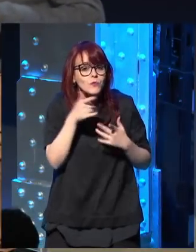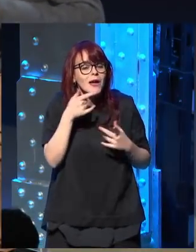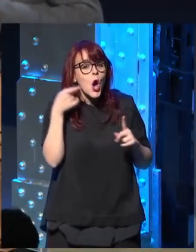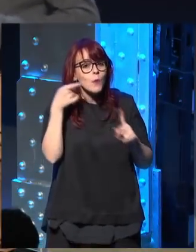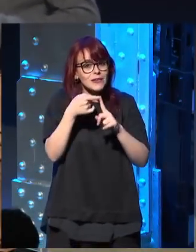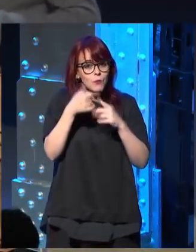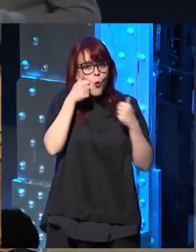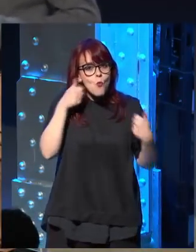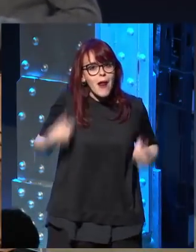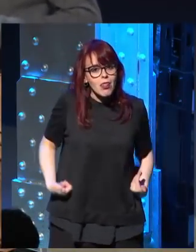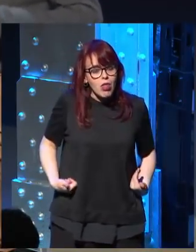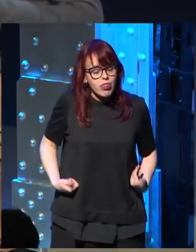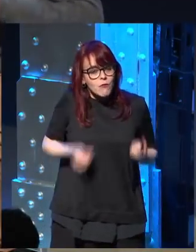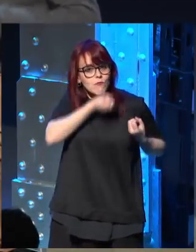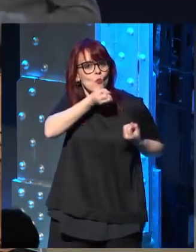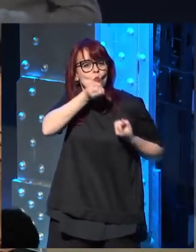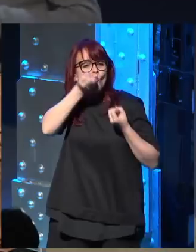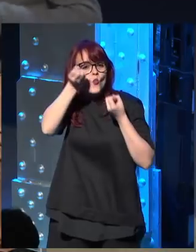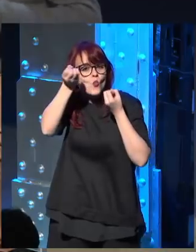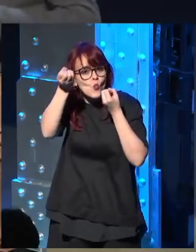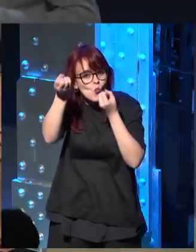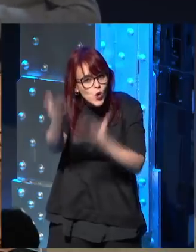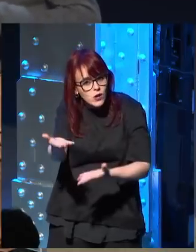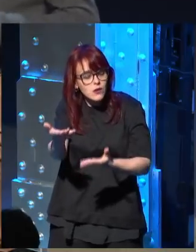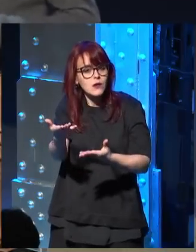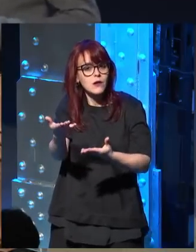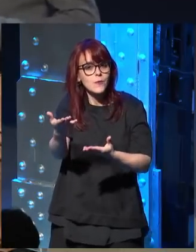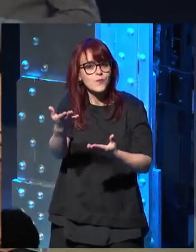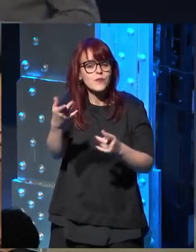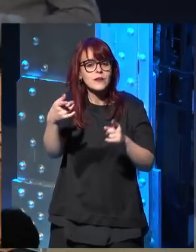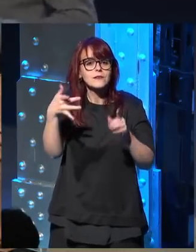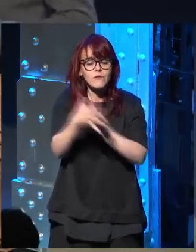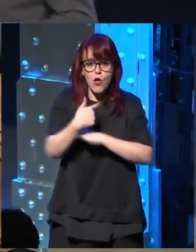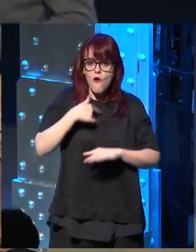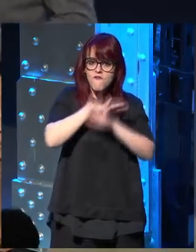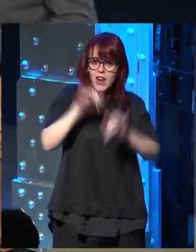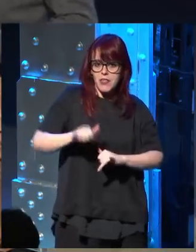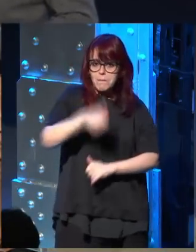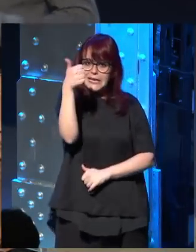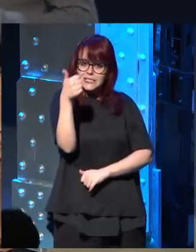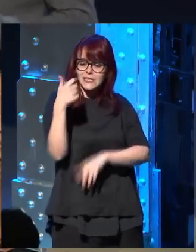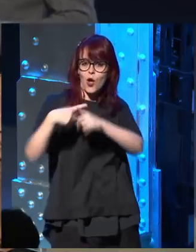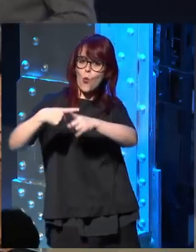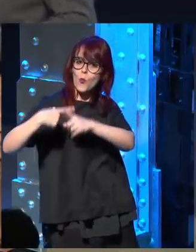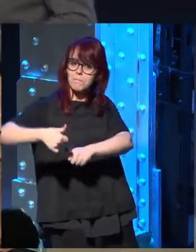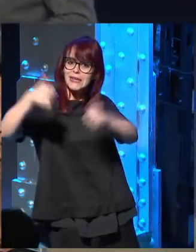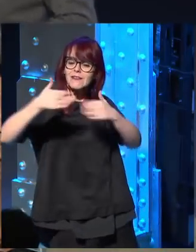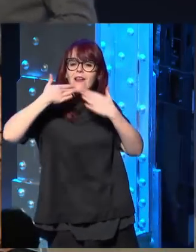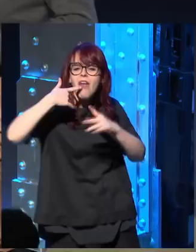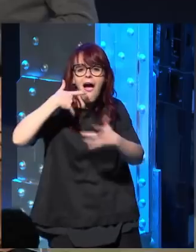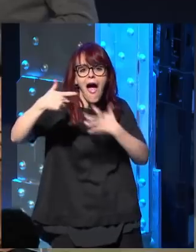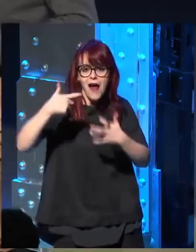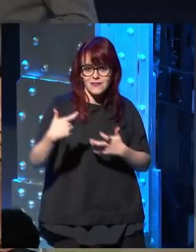cumpla su propia humanidad y para que uno pueda ser más feliz consigo mismo y con los demás, ¿no? El arte que te sirve